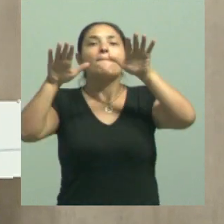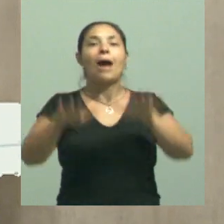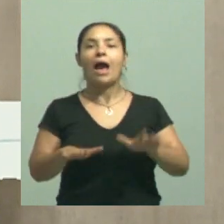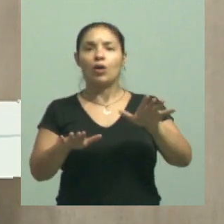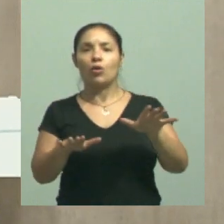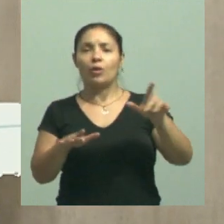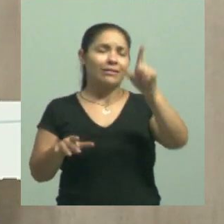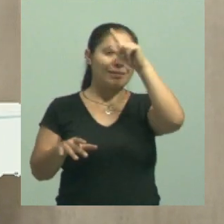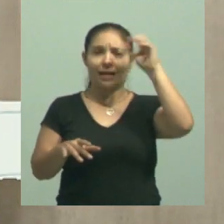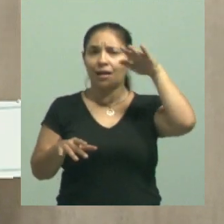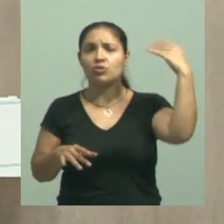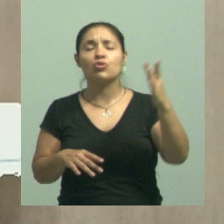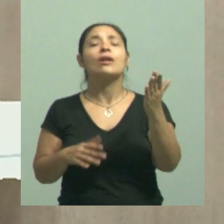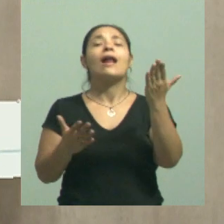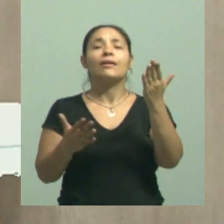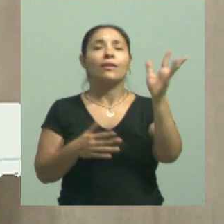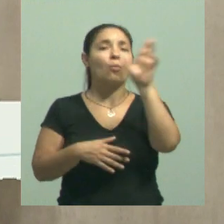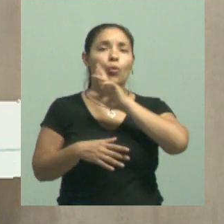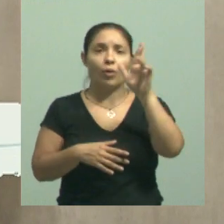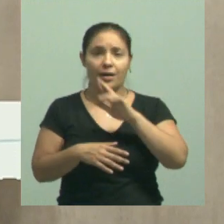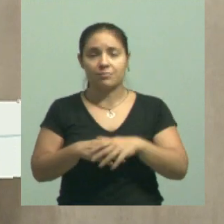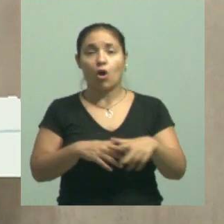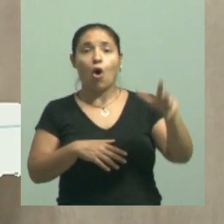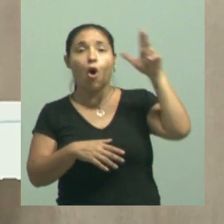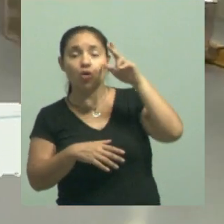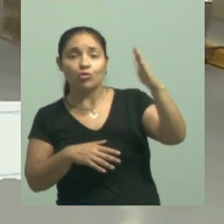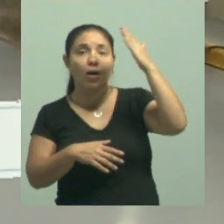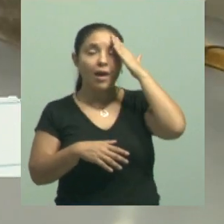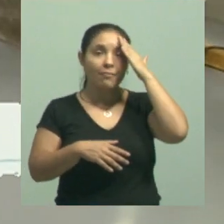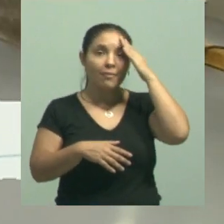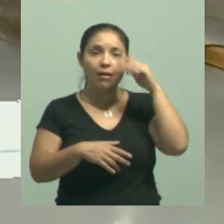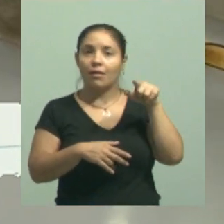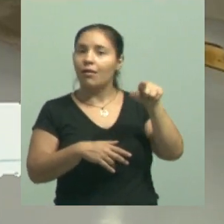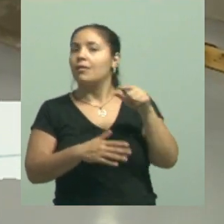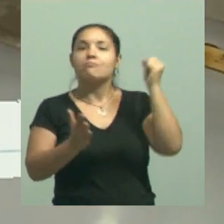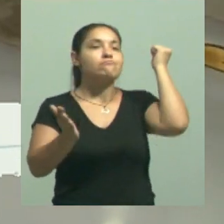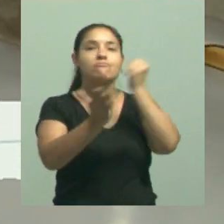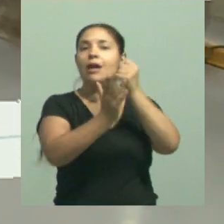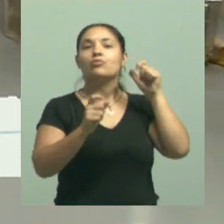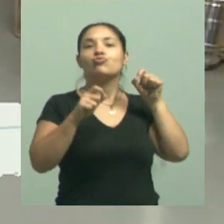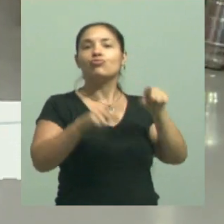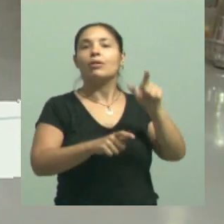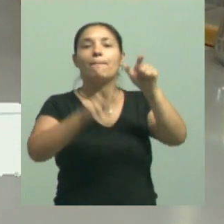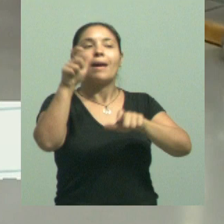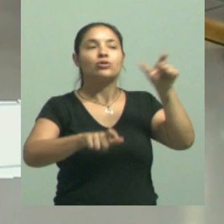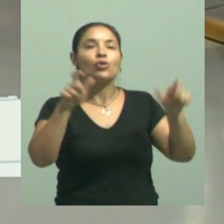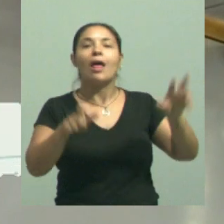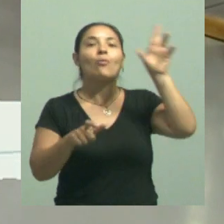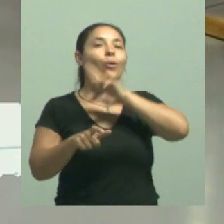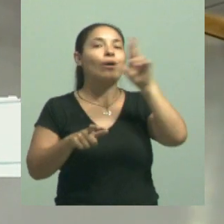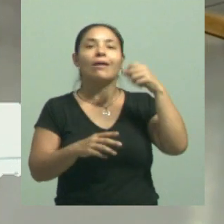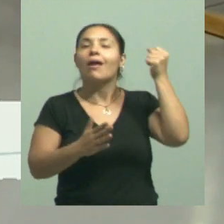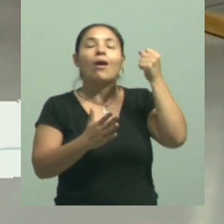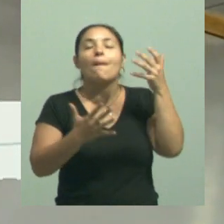decir, de volver al 8M con sus raíces de huelga de trabajadoras. ¿No? Claro. El